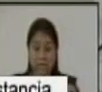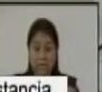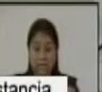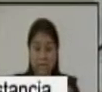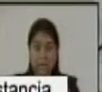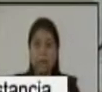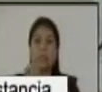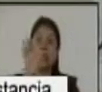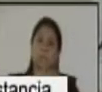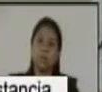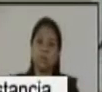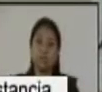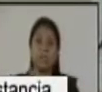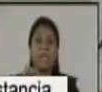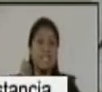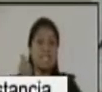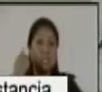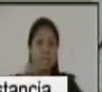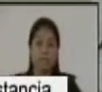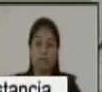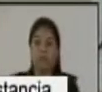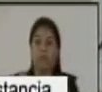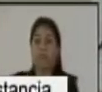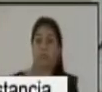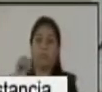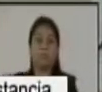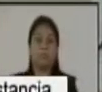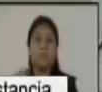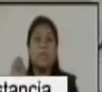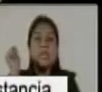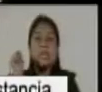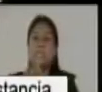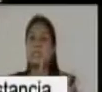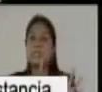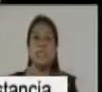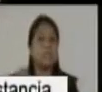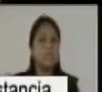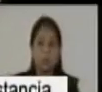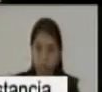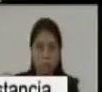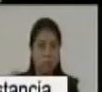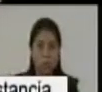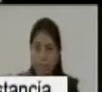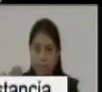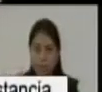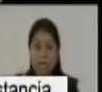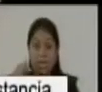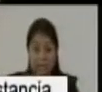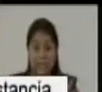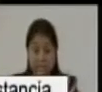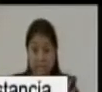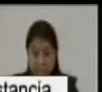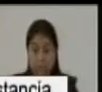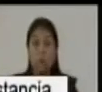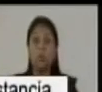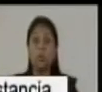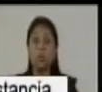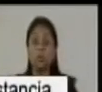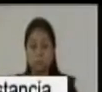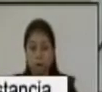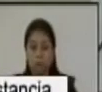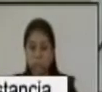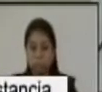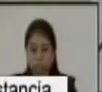corto plazo, en 15 días, en 600 casos nuevos. Y esos 600 nuevos casos se conviertan a su